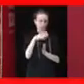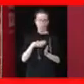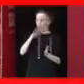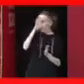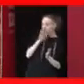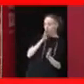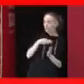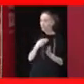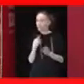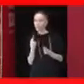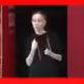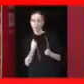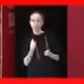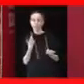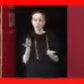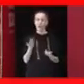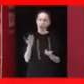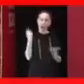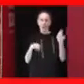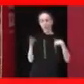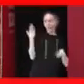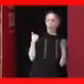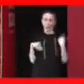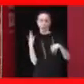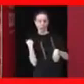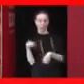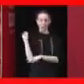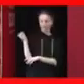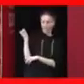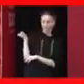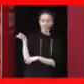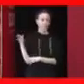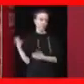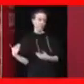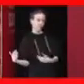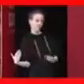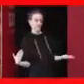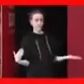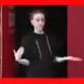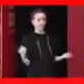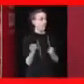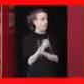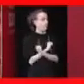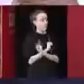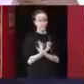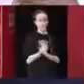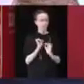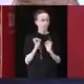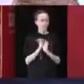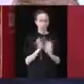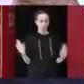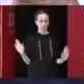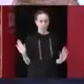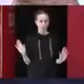dejemos de restarle importancia dejemos de intentar dar lecciones dejemos de pensar que no hay